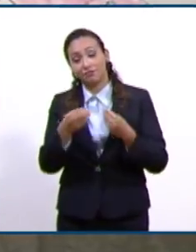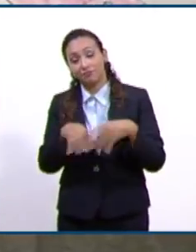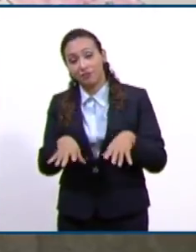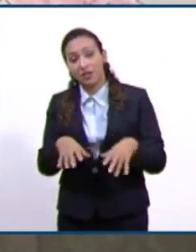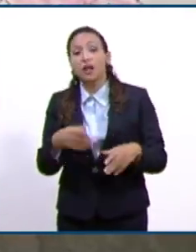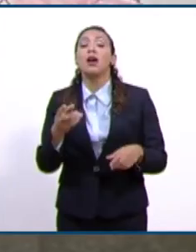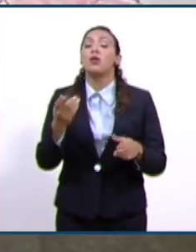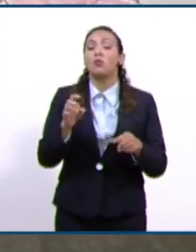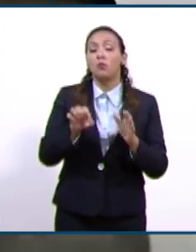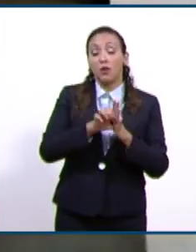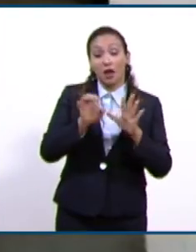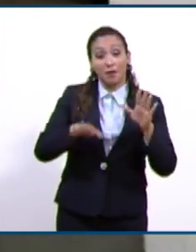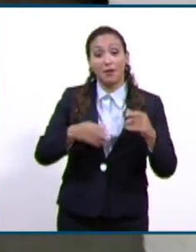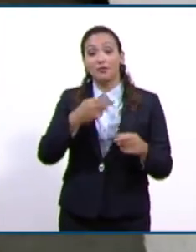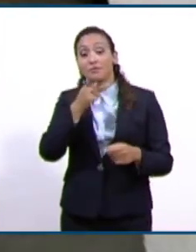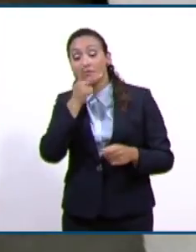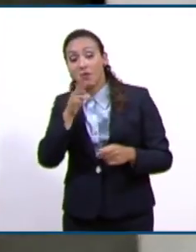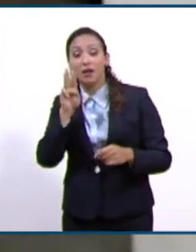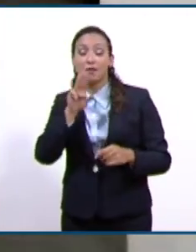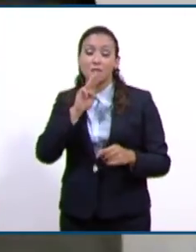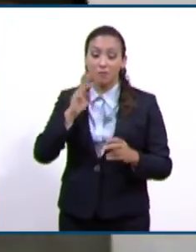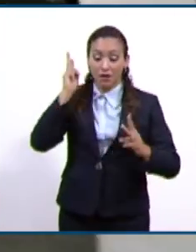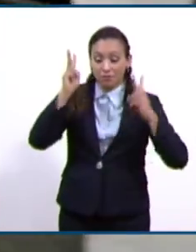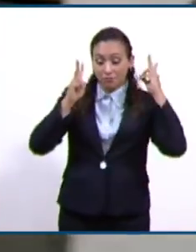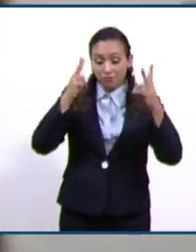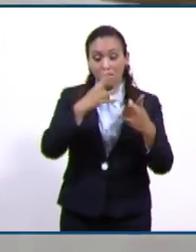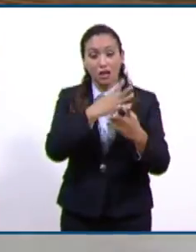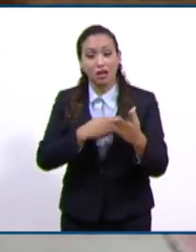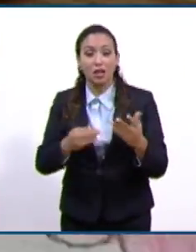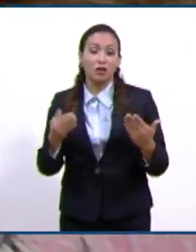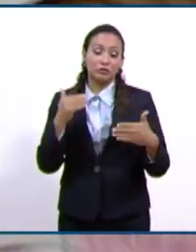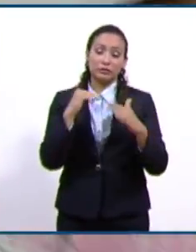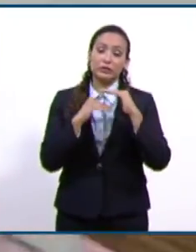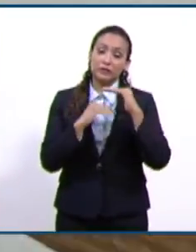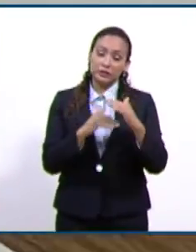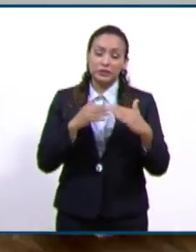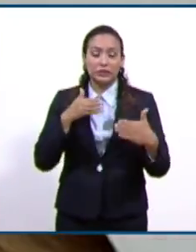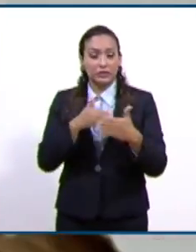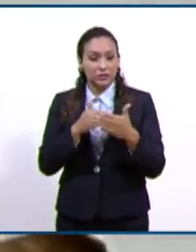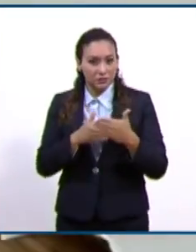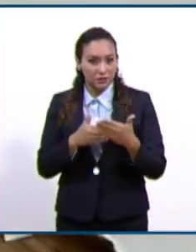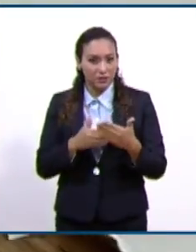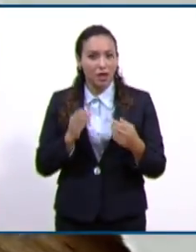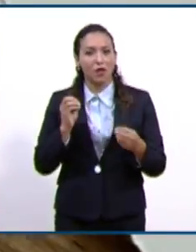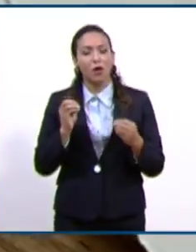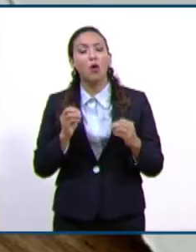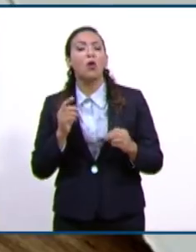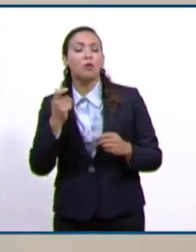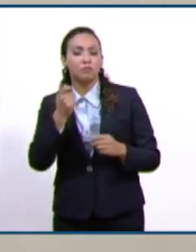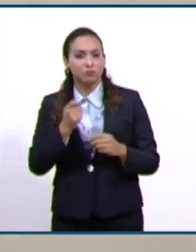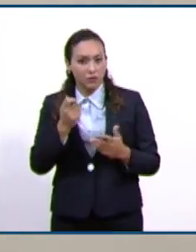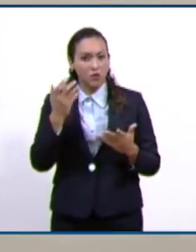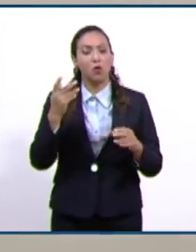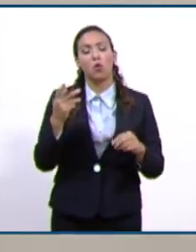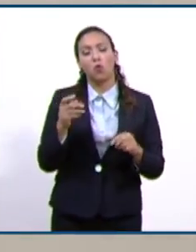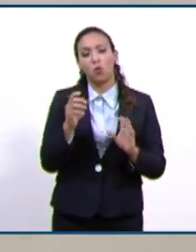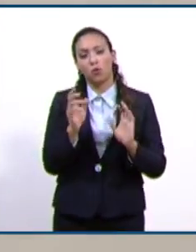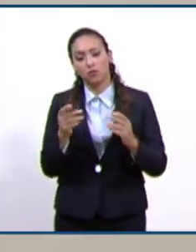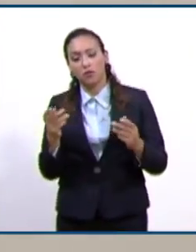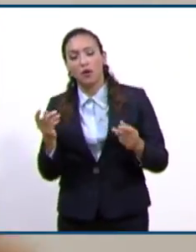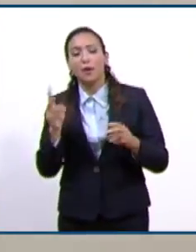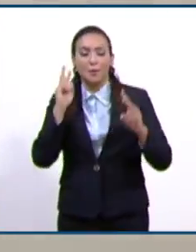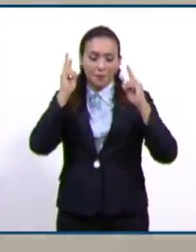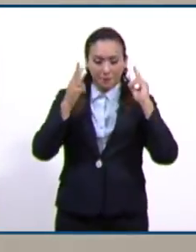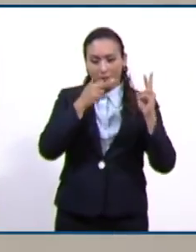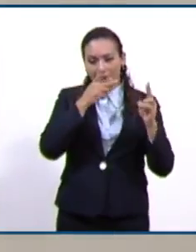régimen de visitas y convivencias. Para ello, el Poder Judicial de la capital del país cuenta con salas lúdicas en las que los impartidores